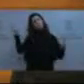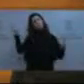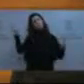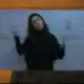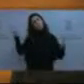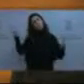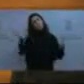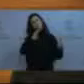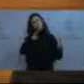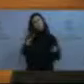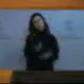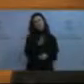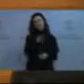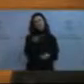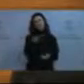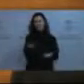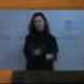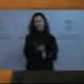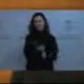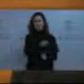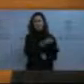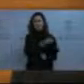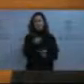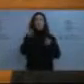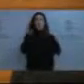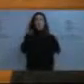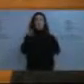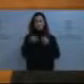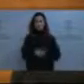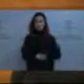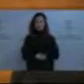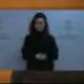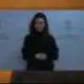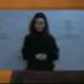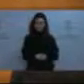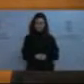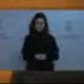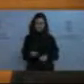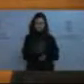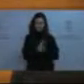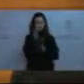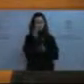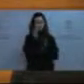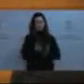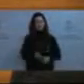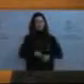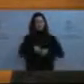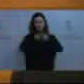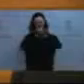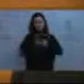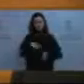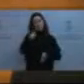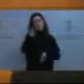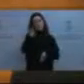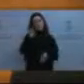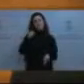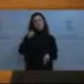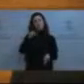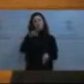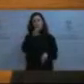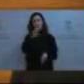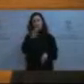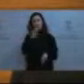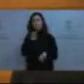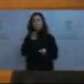osadía, ¿no? Yo, si me lo permite, le voy a dar un consejo, señora consejera. Revise lo que ha pasado en SOGEPSA y actúe